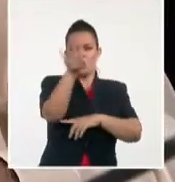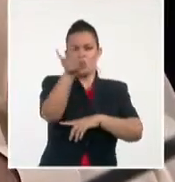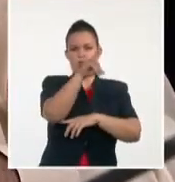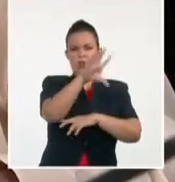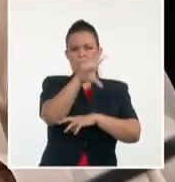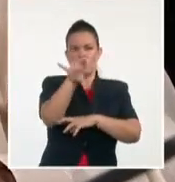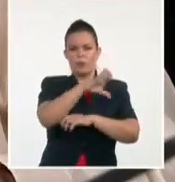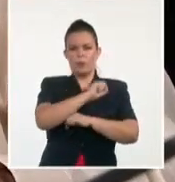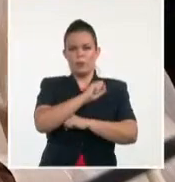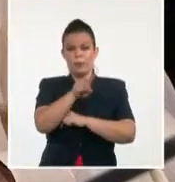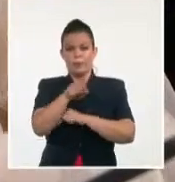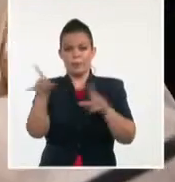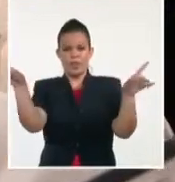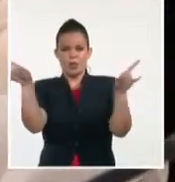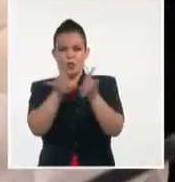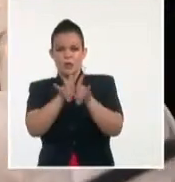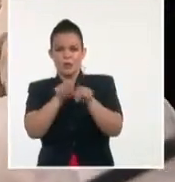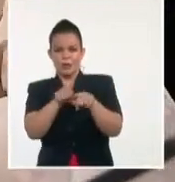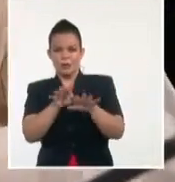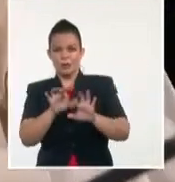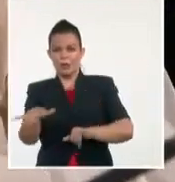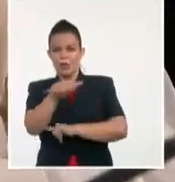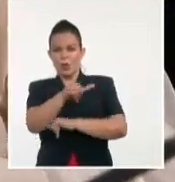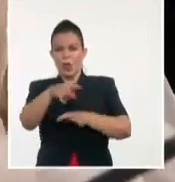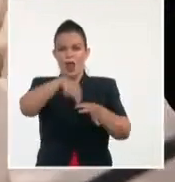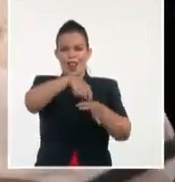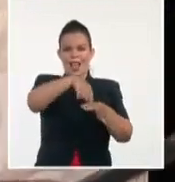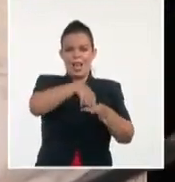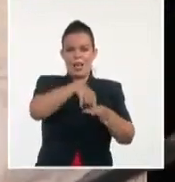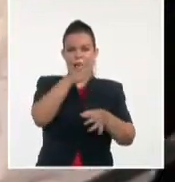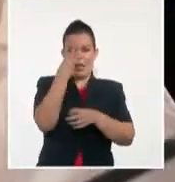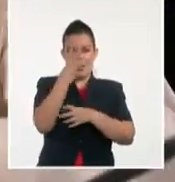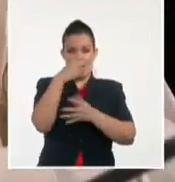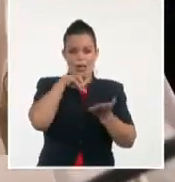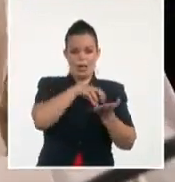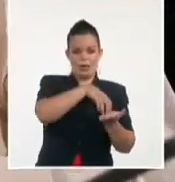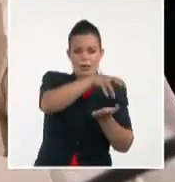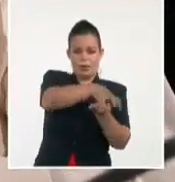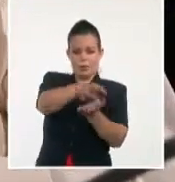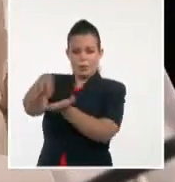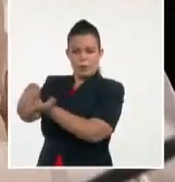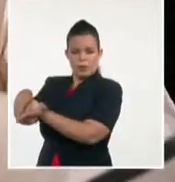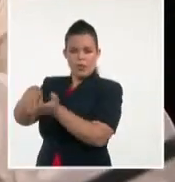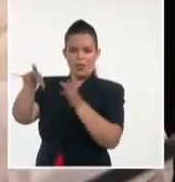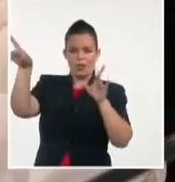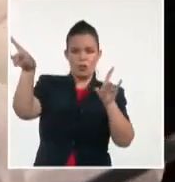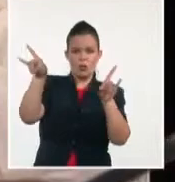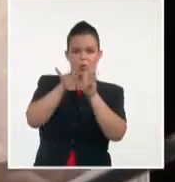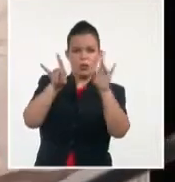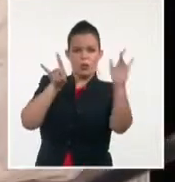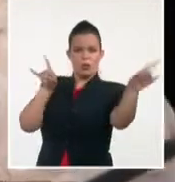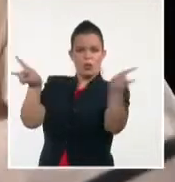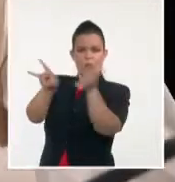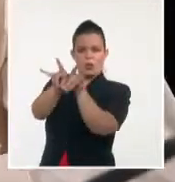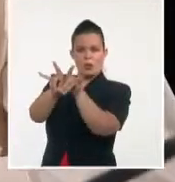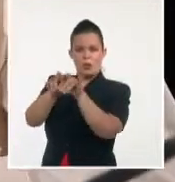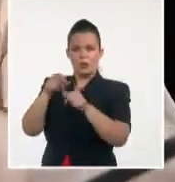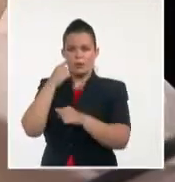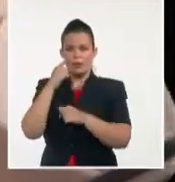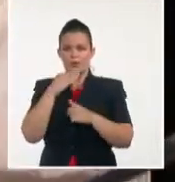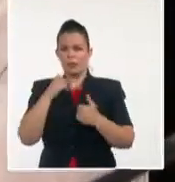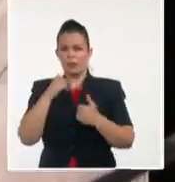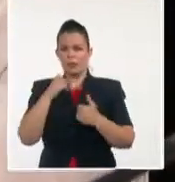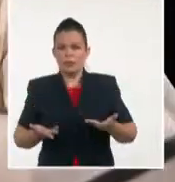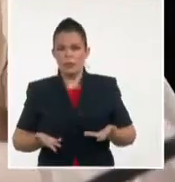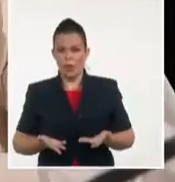del Este en la Isla de la Juventud, fueron tres radares vitales para poder hacer una buena precisión del momento y el lugar de llegada.